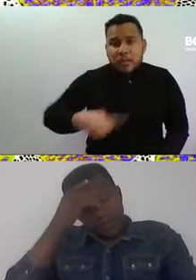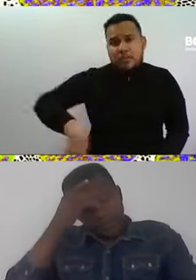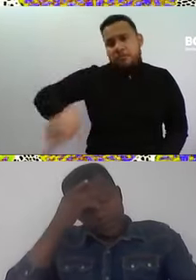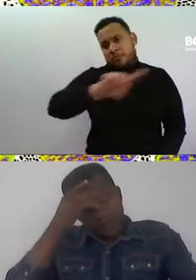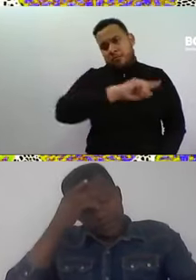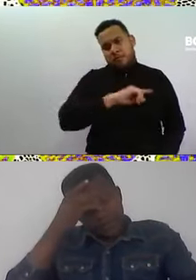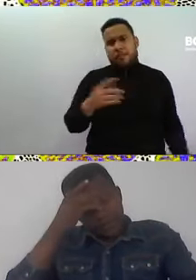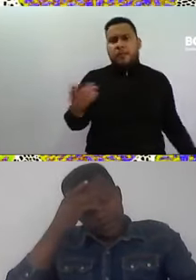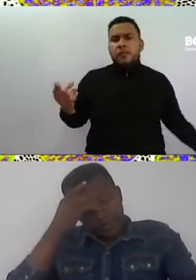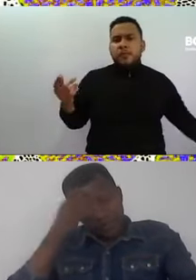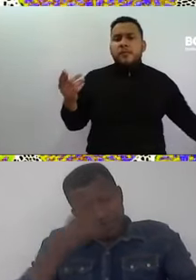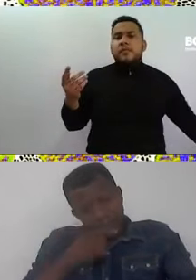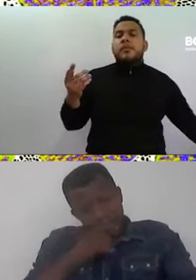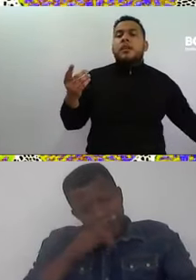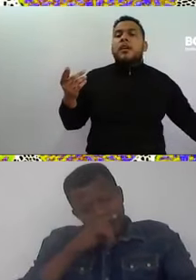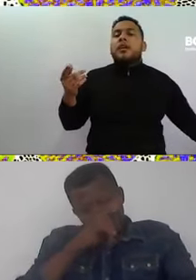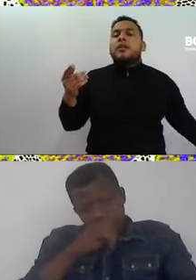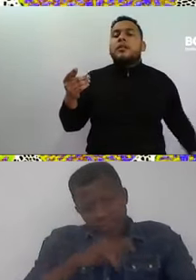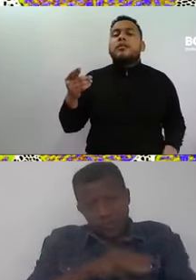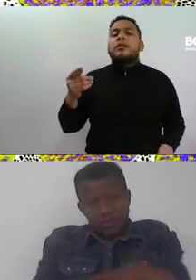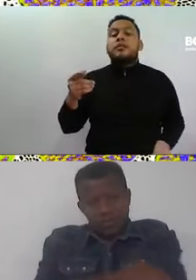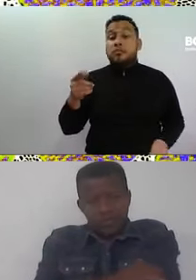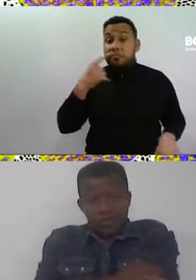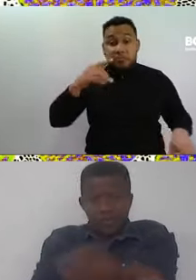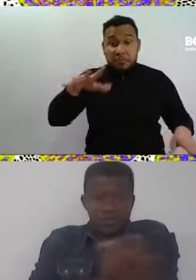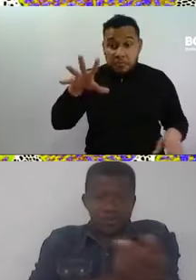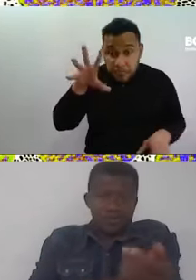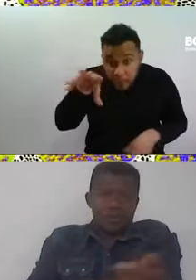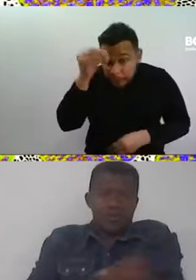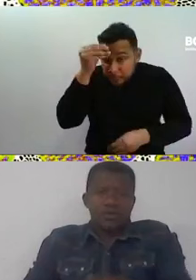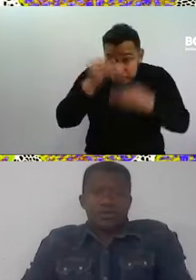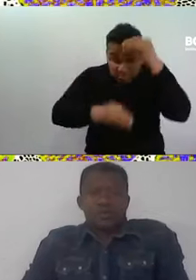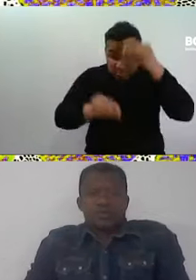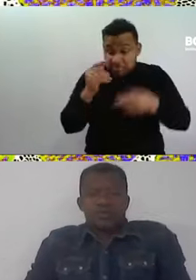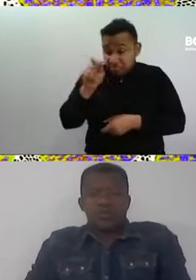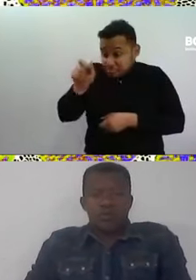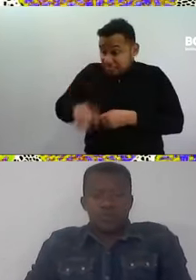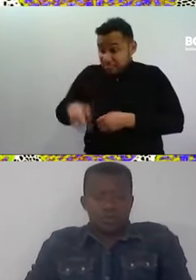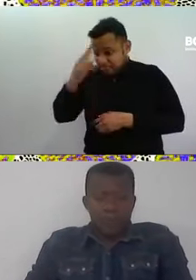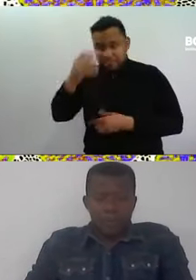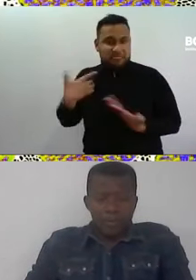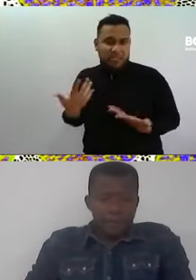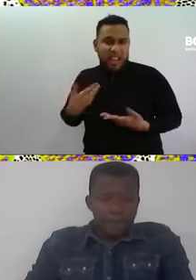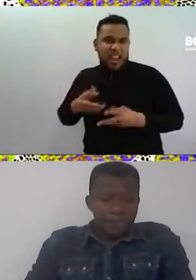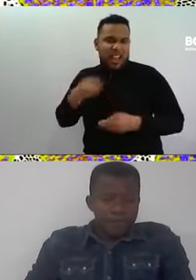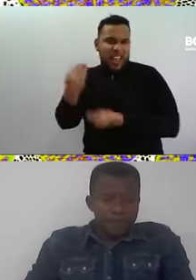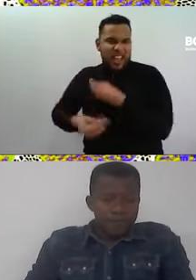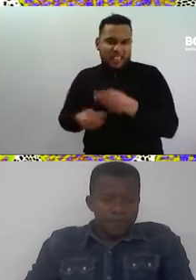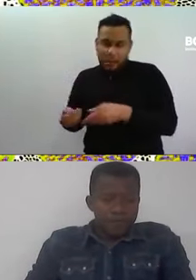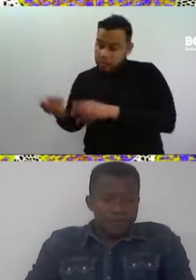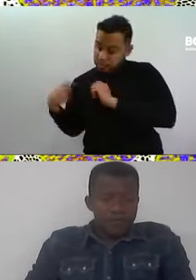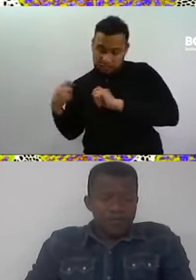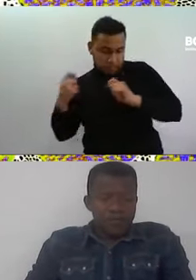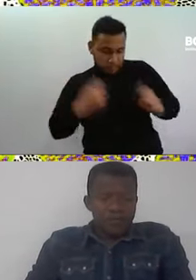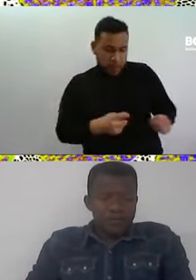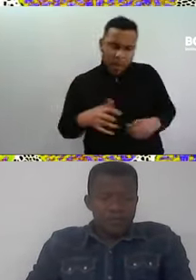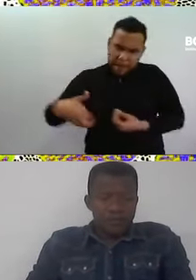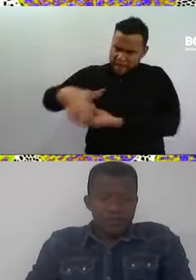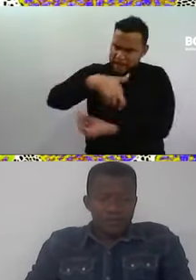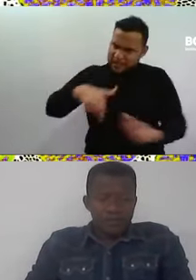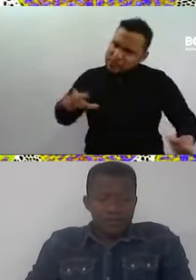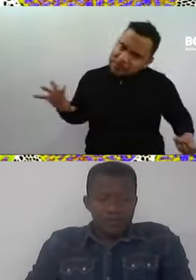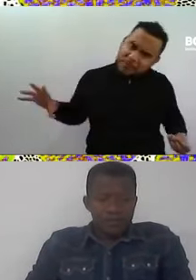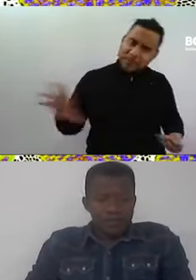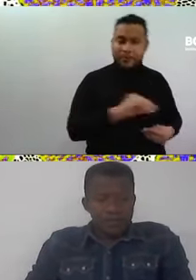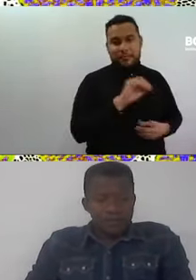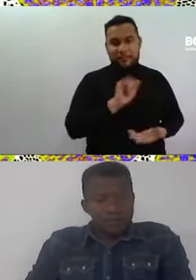viejo no lo aprendió. Y si el viejo lo aprendió, pues se lo va a enseñar al menor. Y allí vamos todos los palenqueros. El